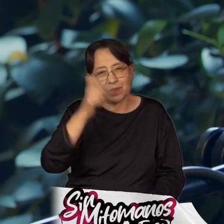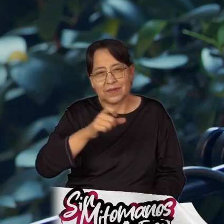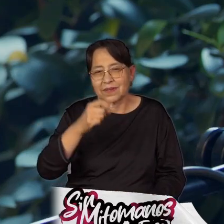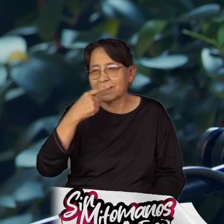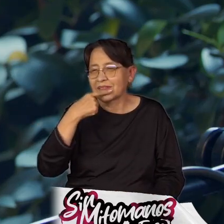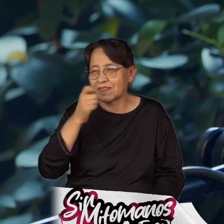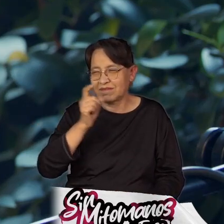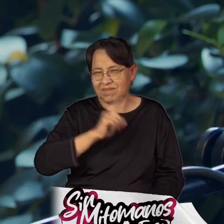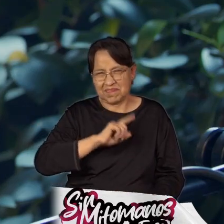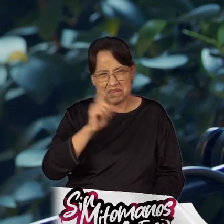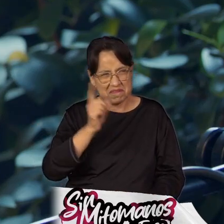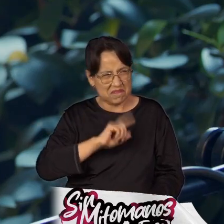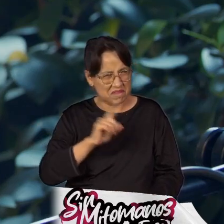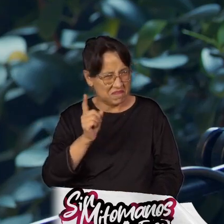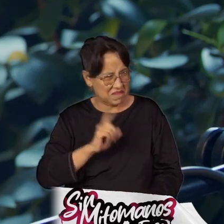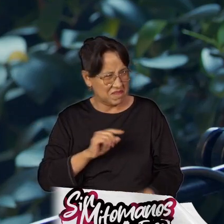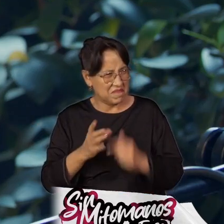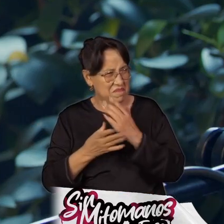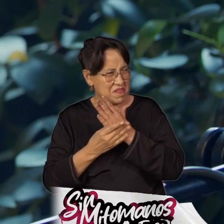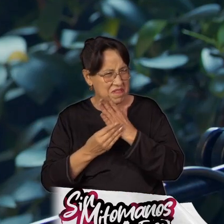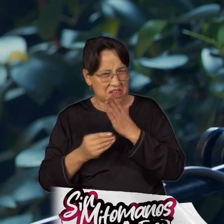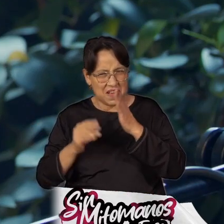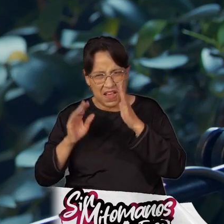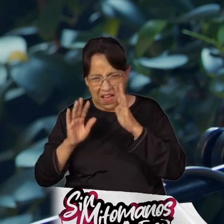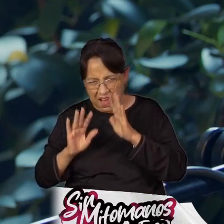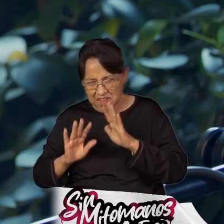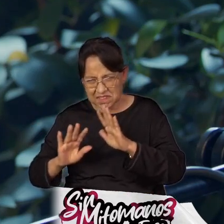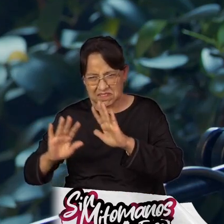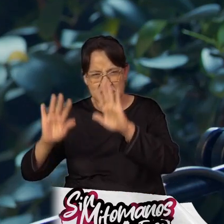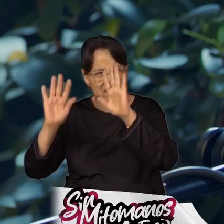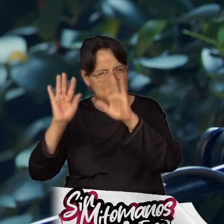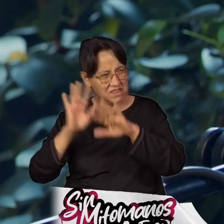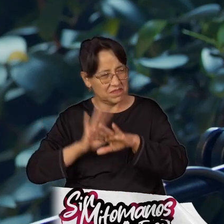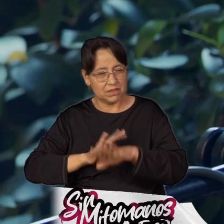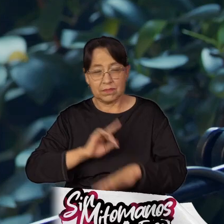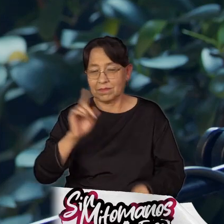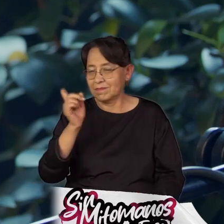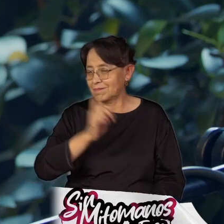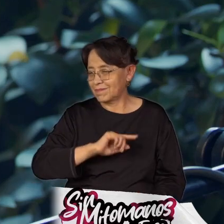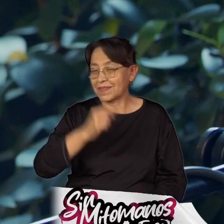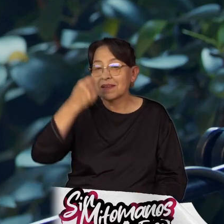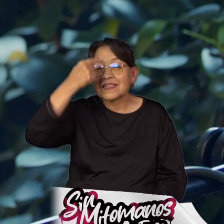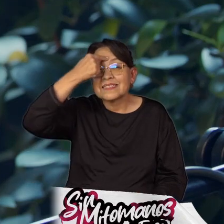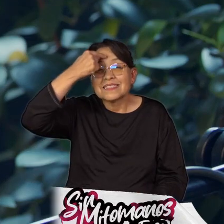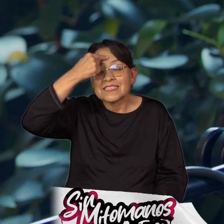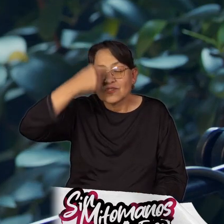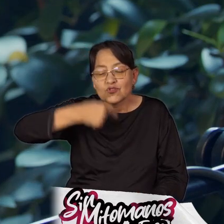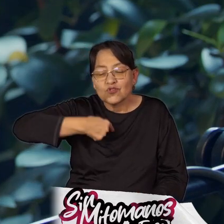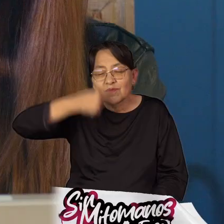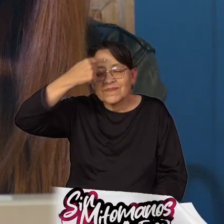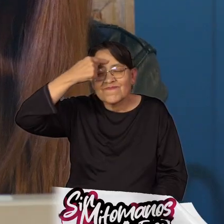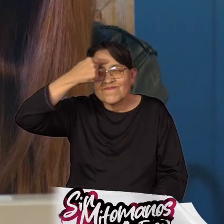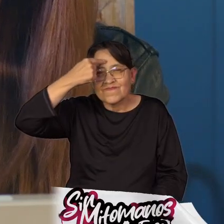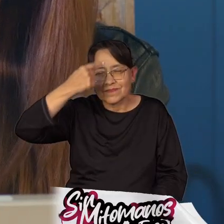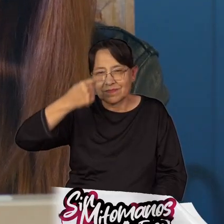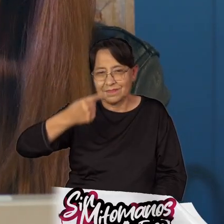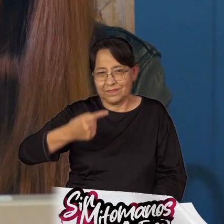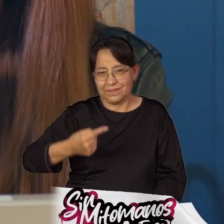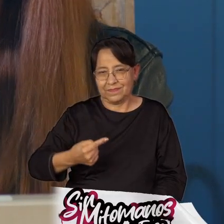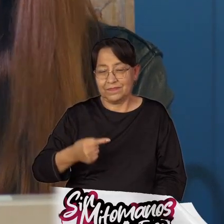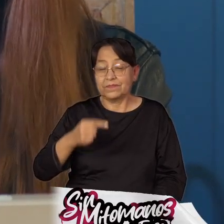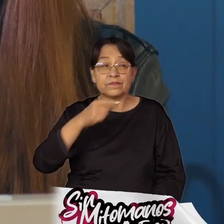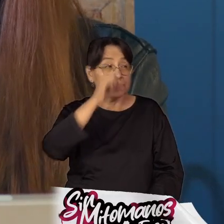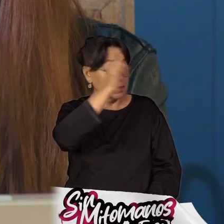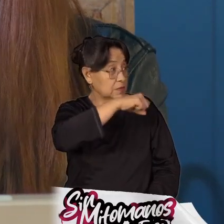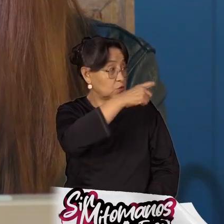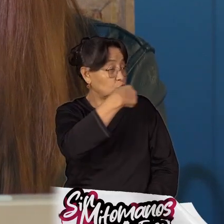pobres los tendemos siempre entre nosotros, la mendicidad es una condición mental. Y mira que la unidad que tú estabas hablando ahorita